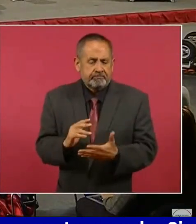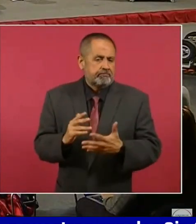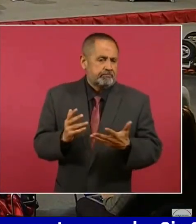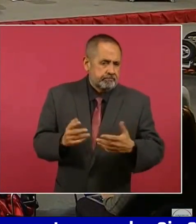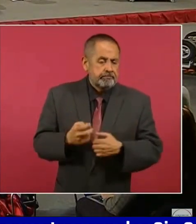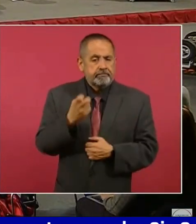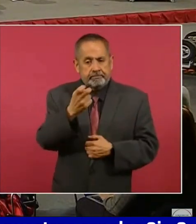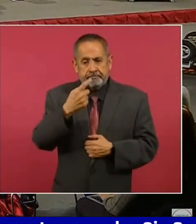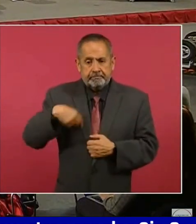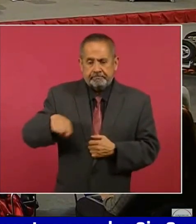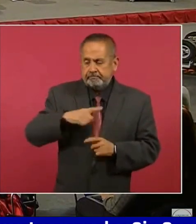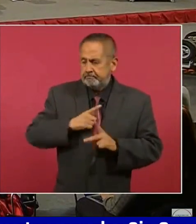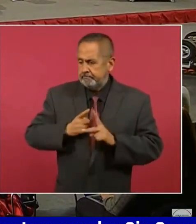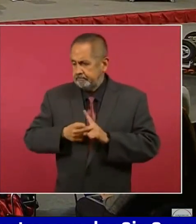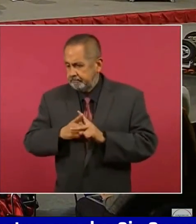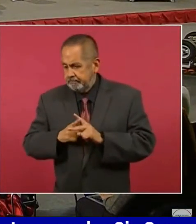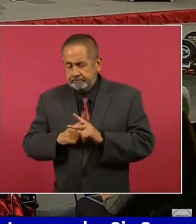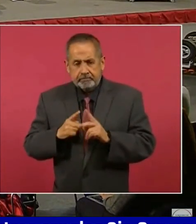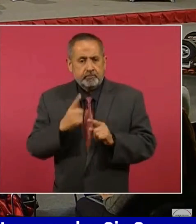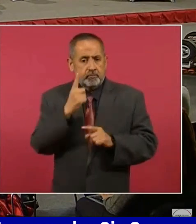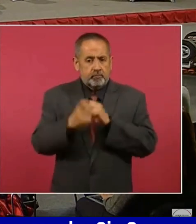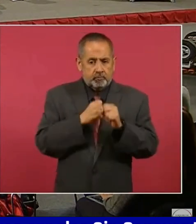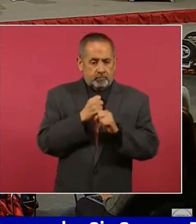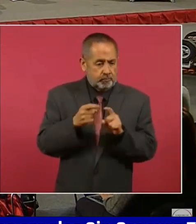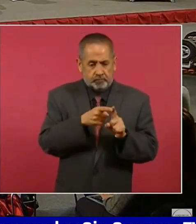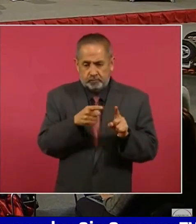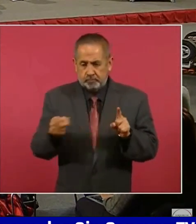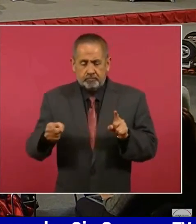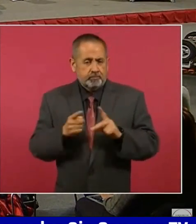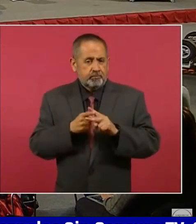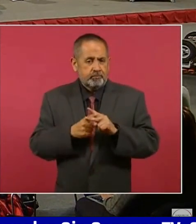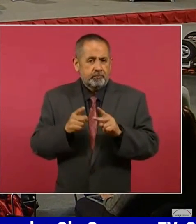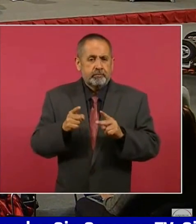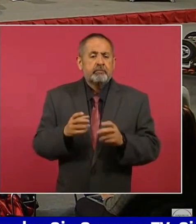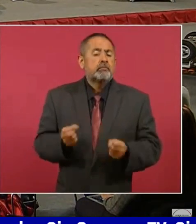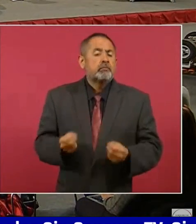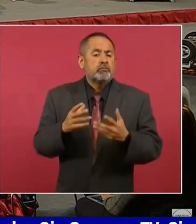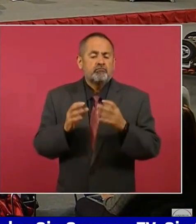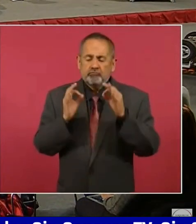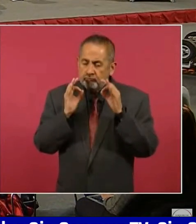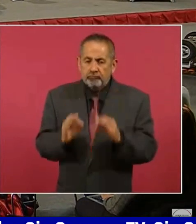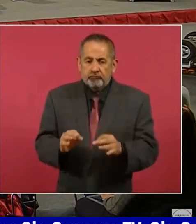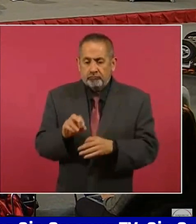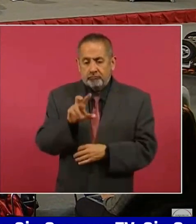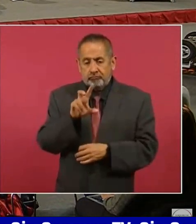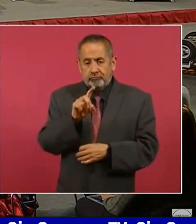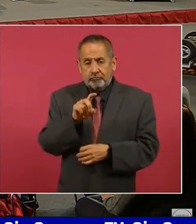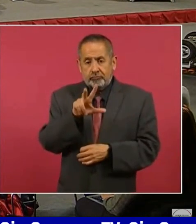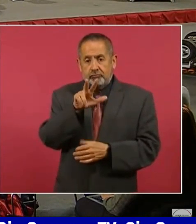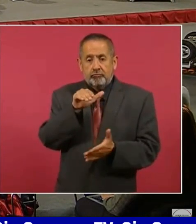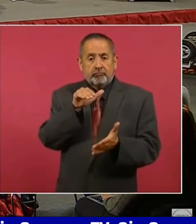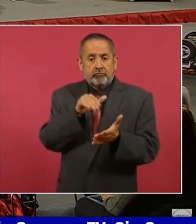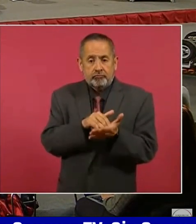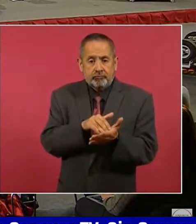hacemos el promedio de esos 100 mil a lo largo del año, resultan 38 mil barriles que no produjimos